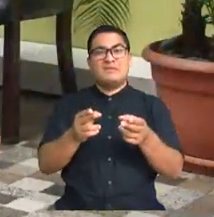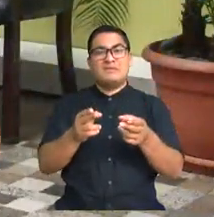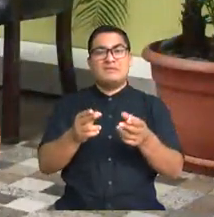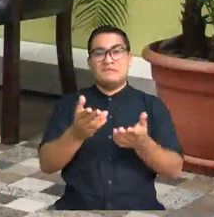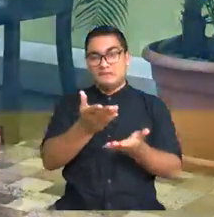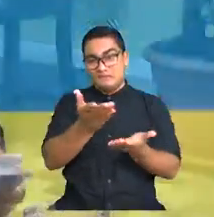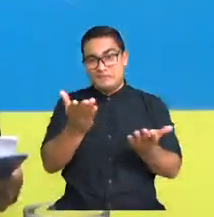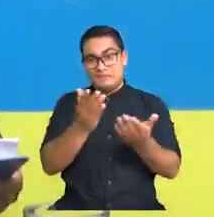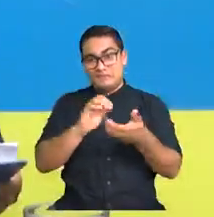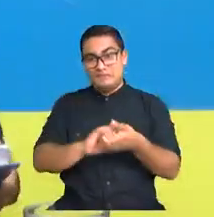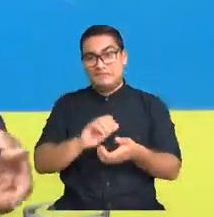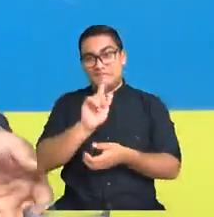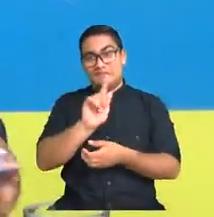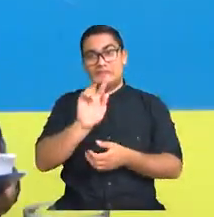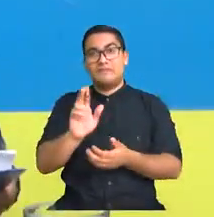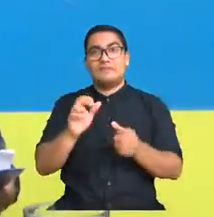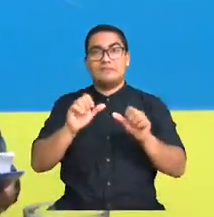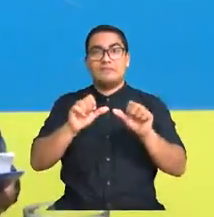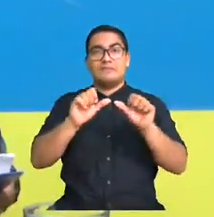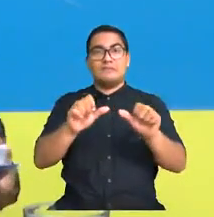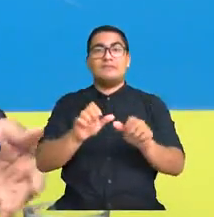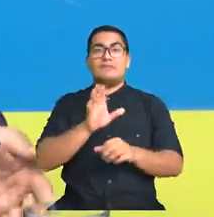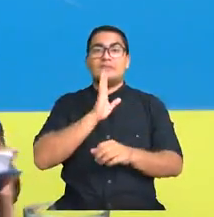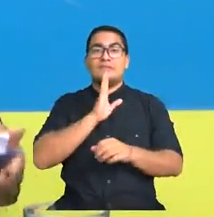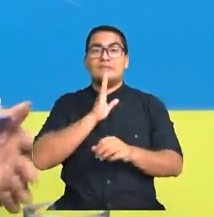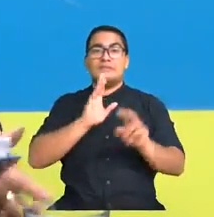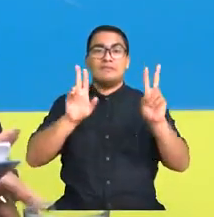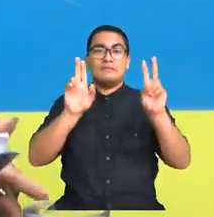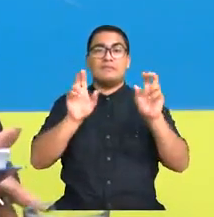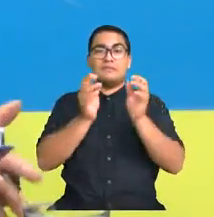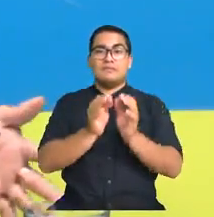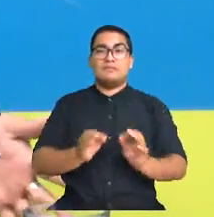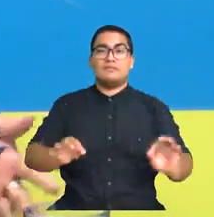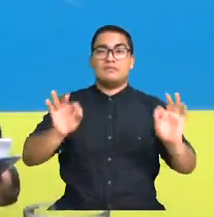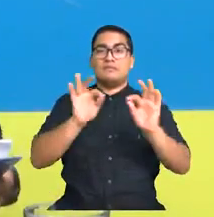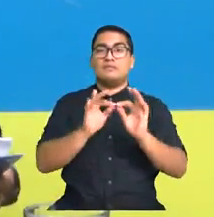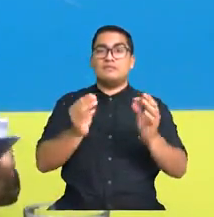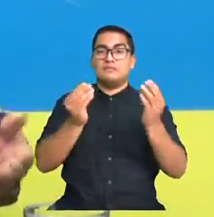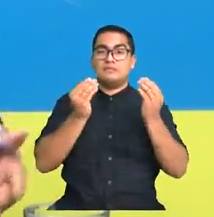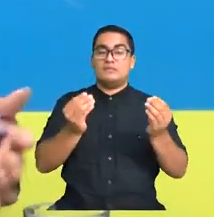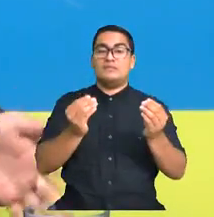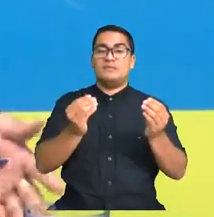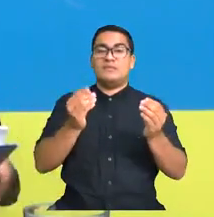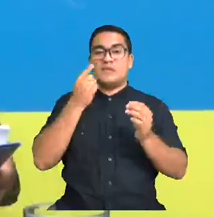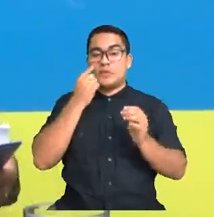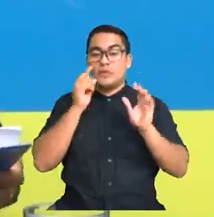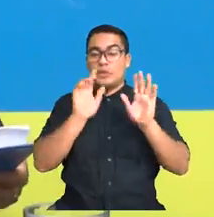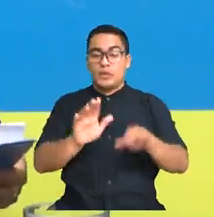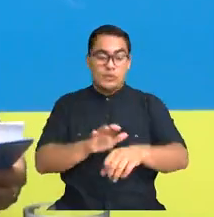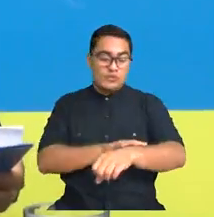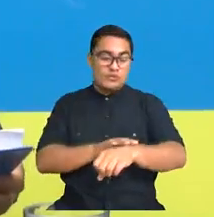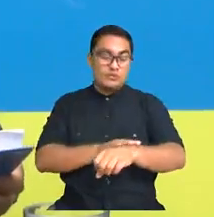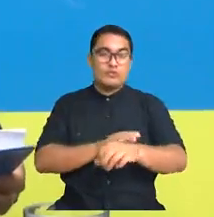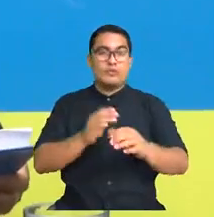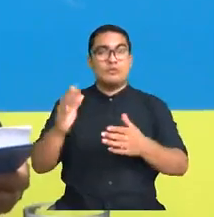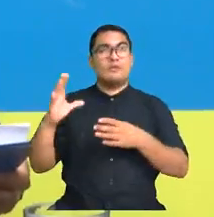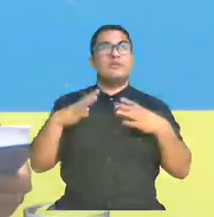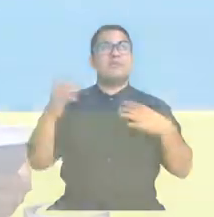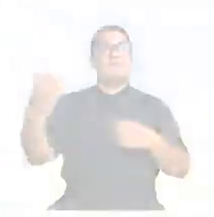Usted, amigo televidente, continúe con nosotros porque hoy estamos hablando de un tema muy importante en esta época del año, el cuidado de la piel en verano. Ya